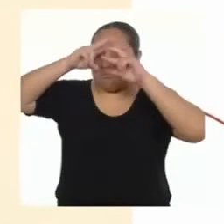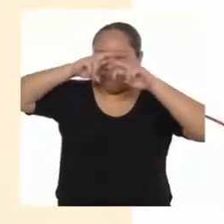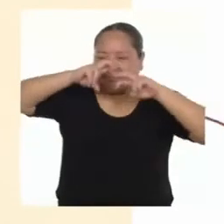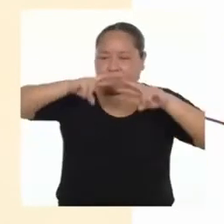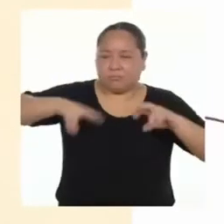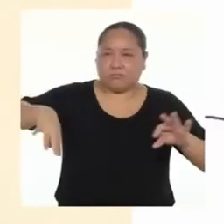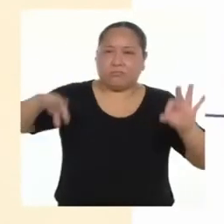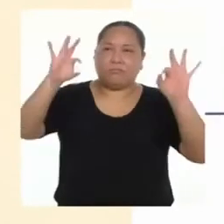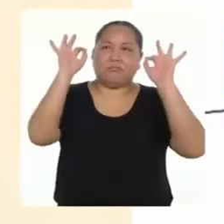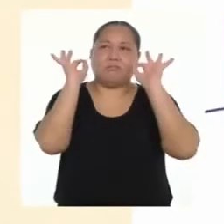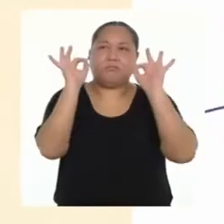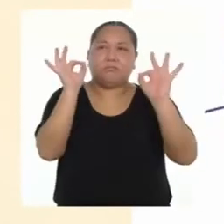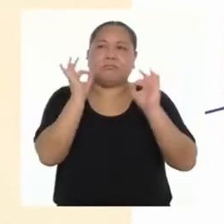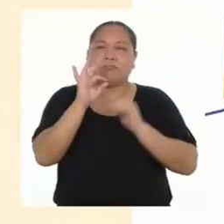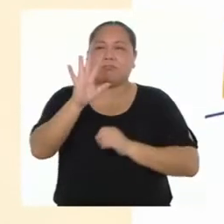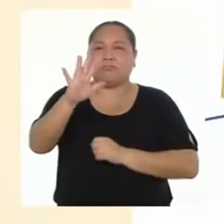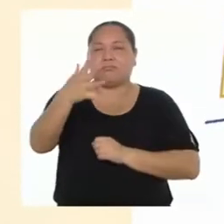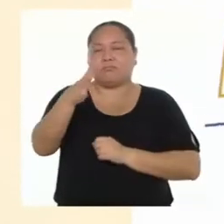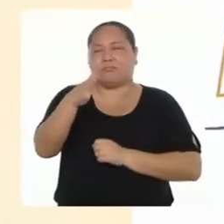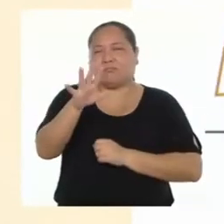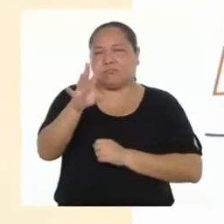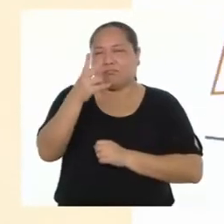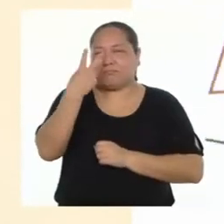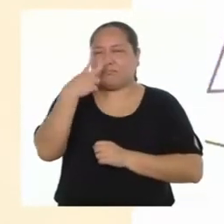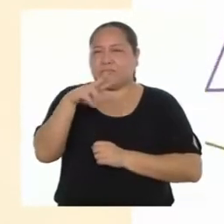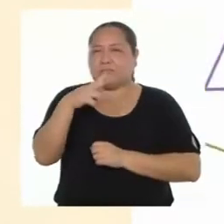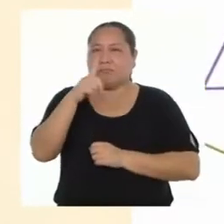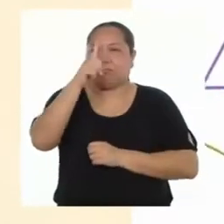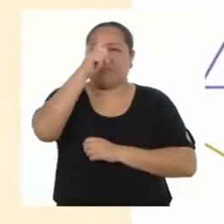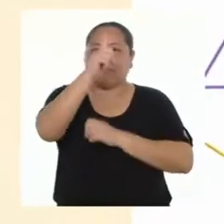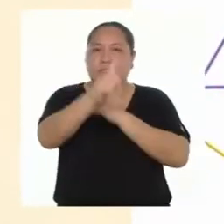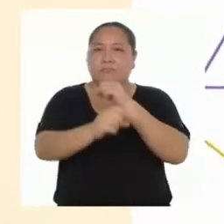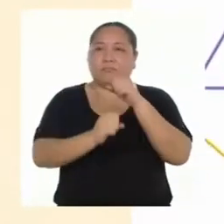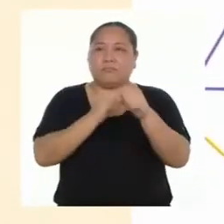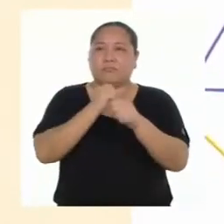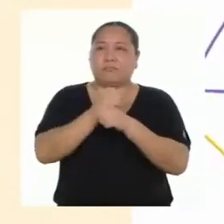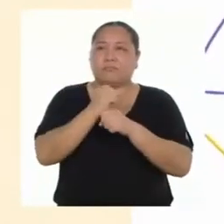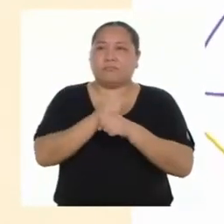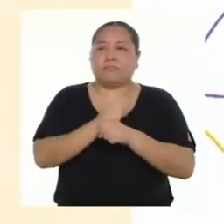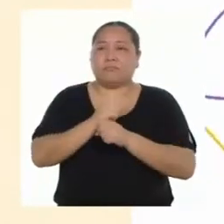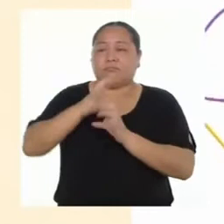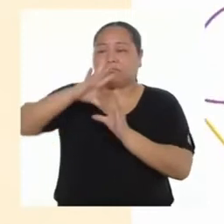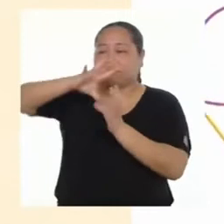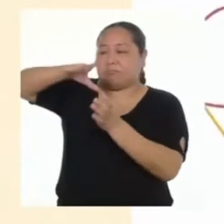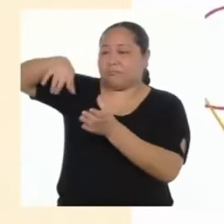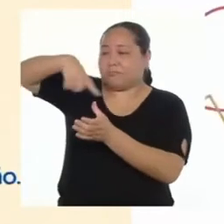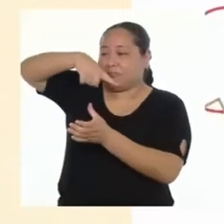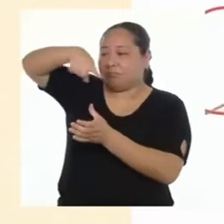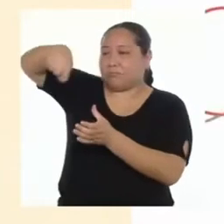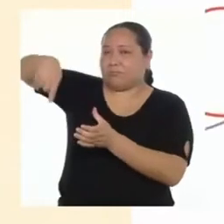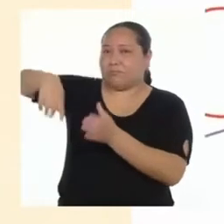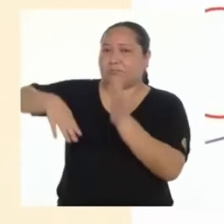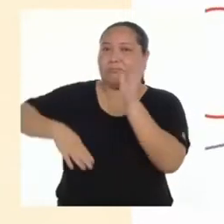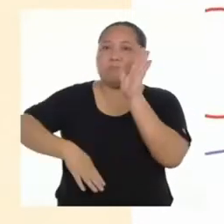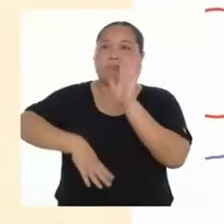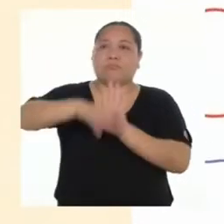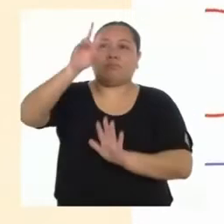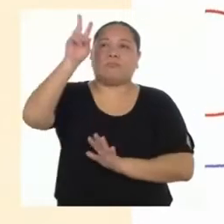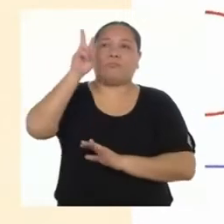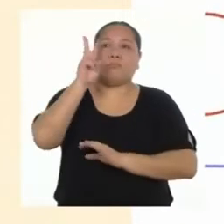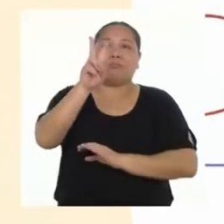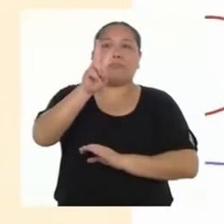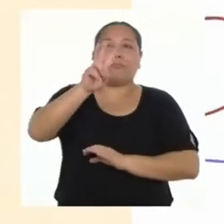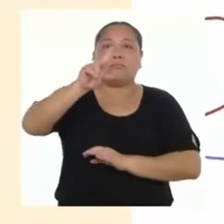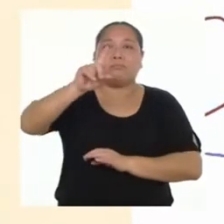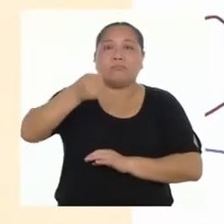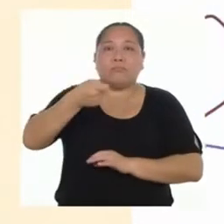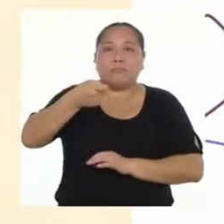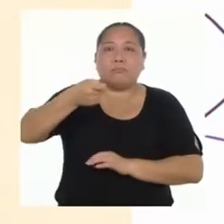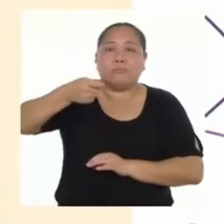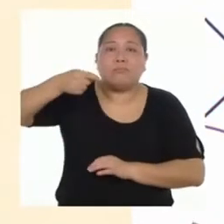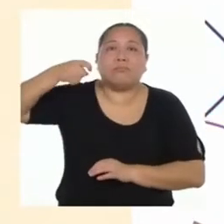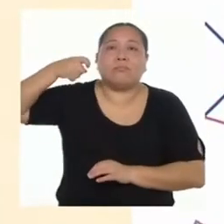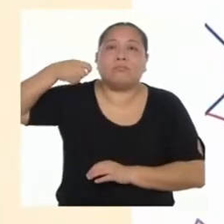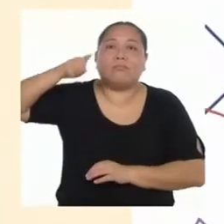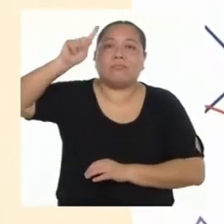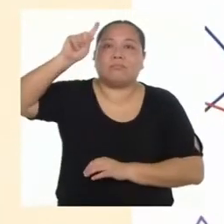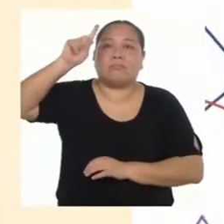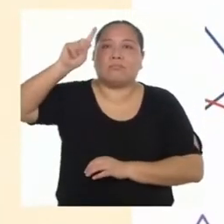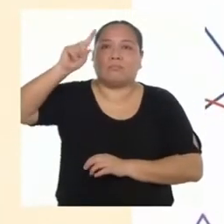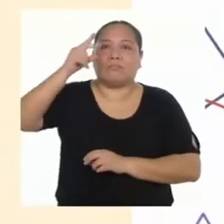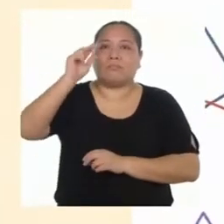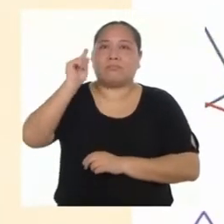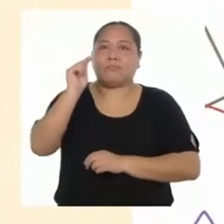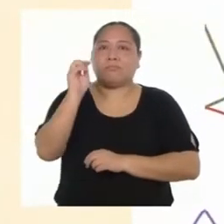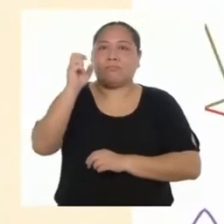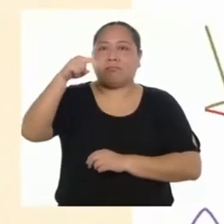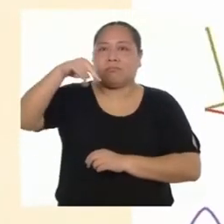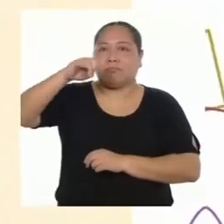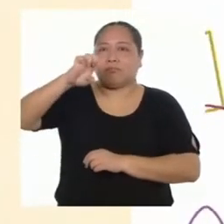análisis de riesgo, se ha calculado que en un año se produce en el mundo más de 2.000 millones de toneladas de desechos. Para que se